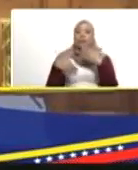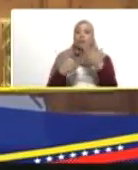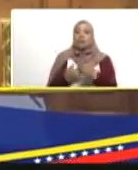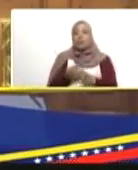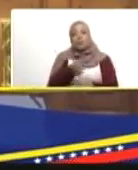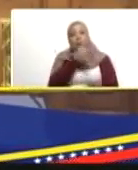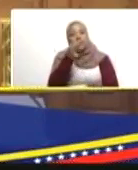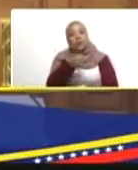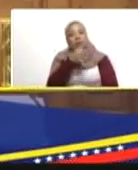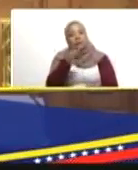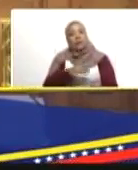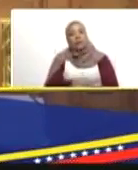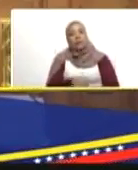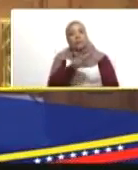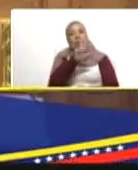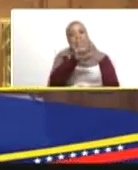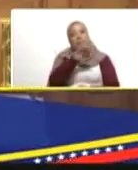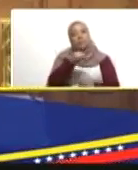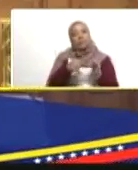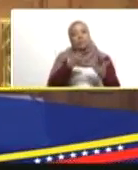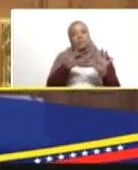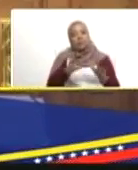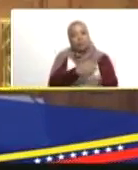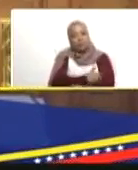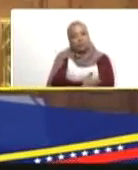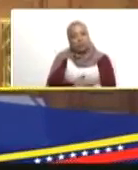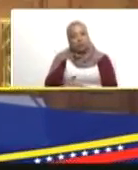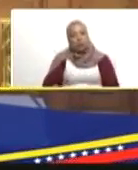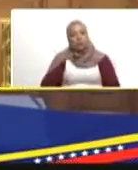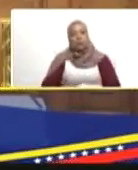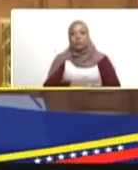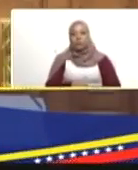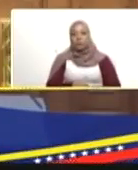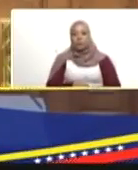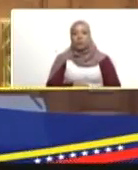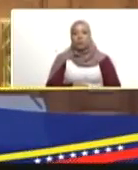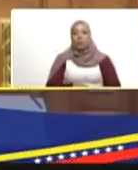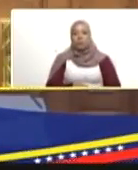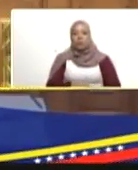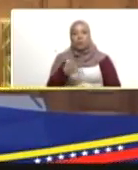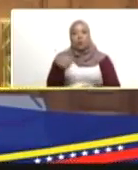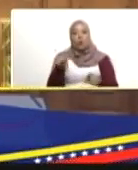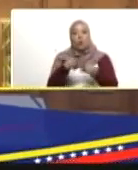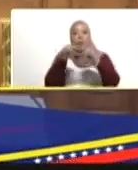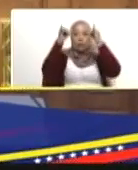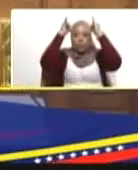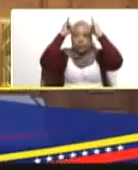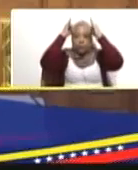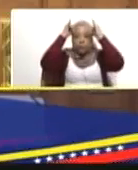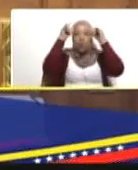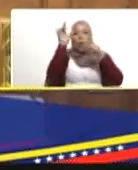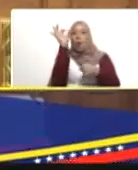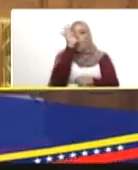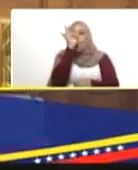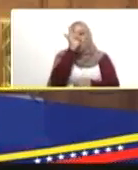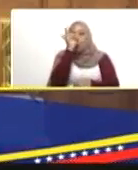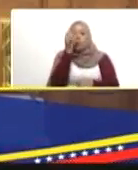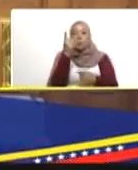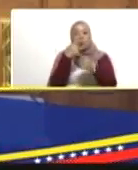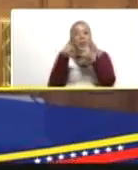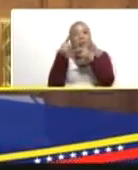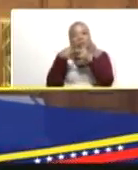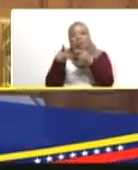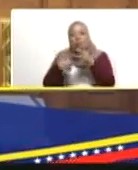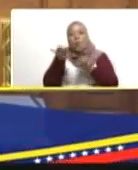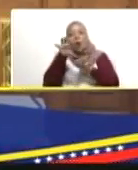tarde 3.9 millones con cabezas de ganado vacuno o vino caprino bufalino